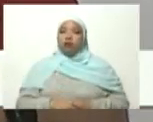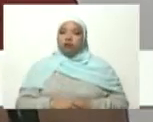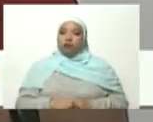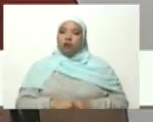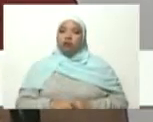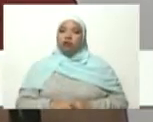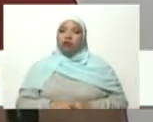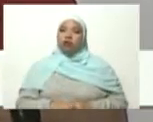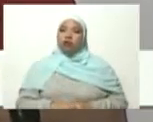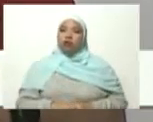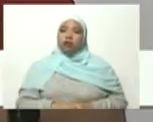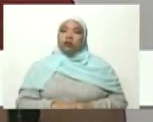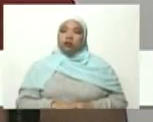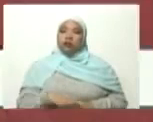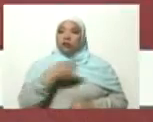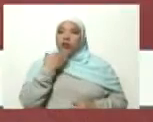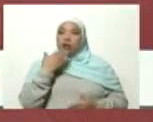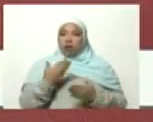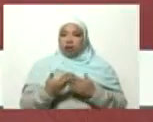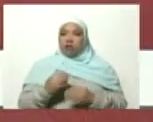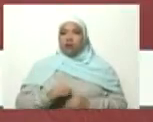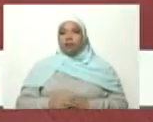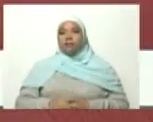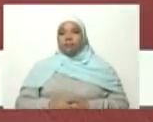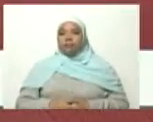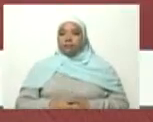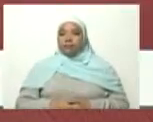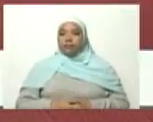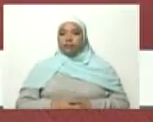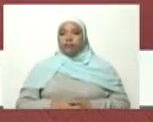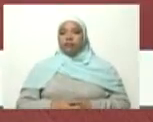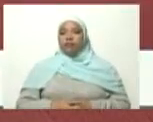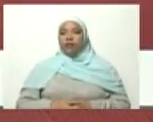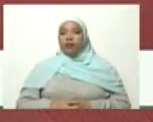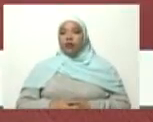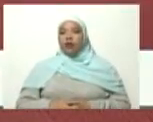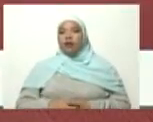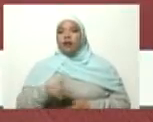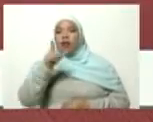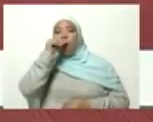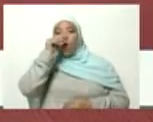nuestro partido. Gracias. De Venezuela, Hugo